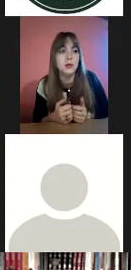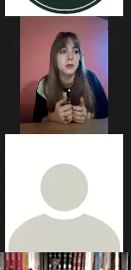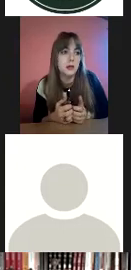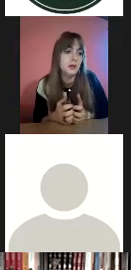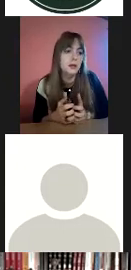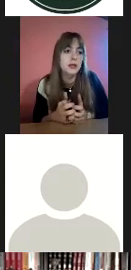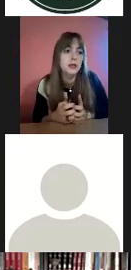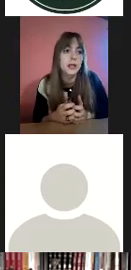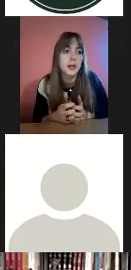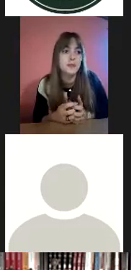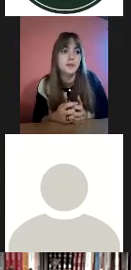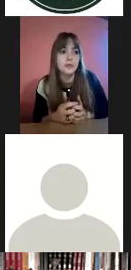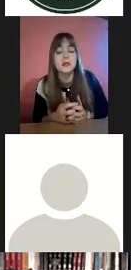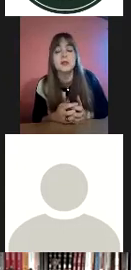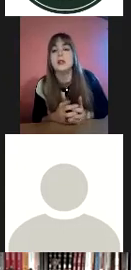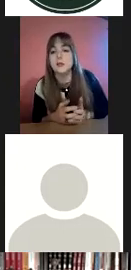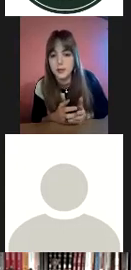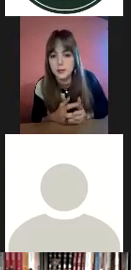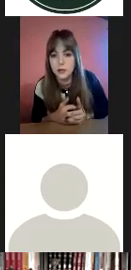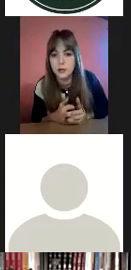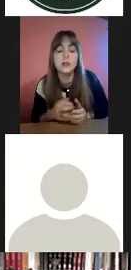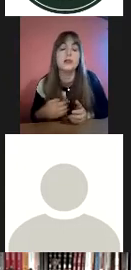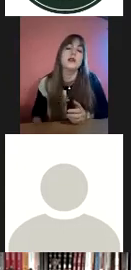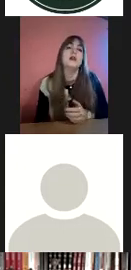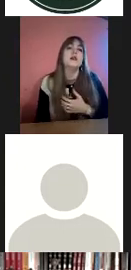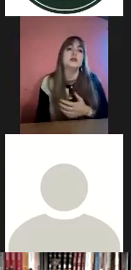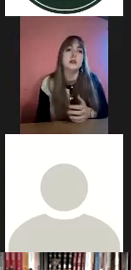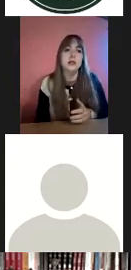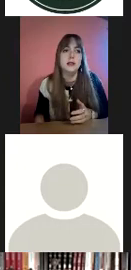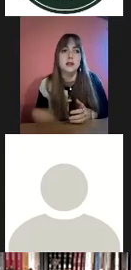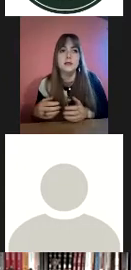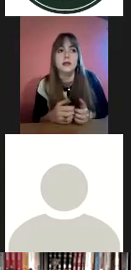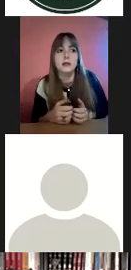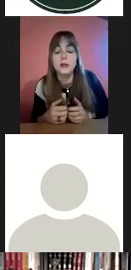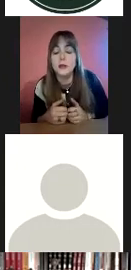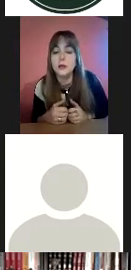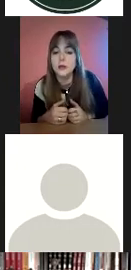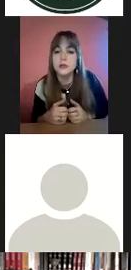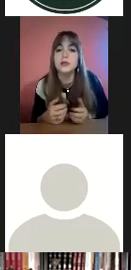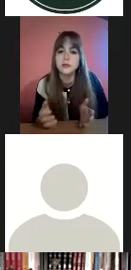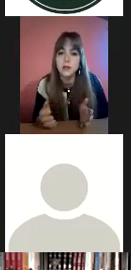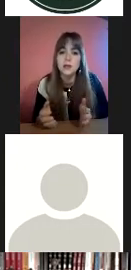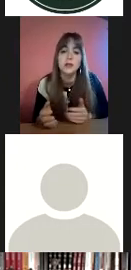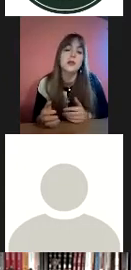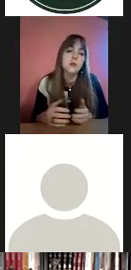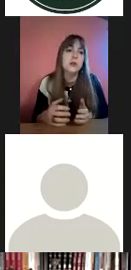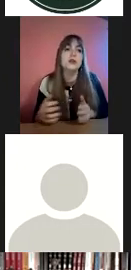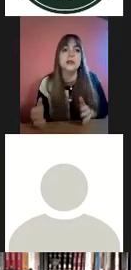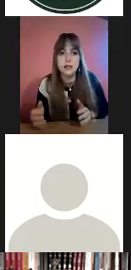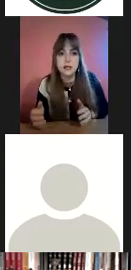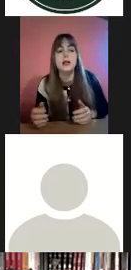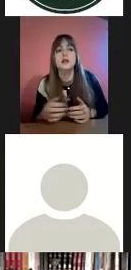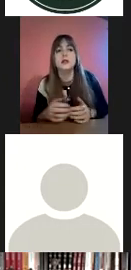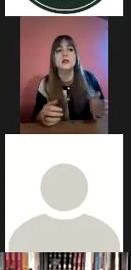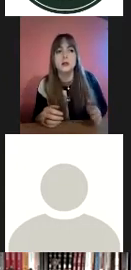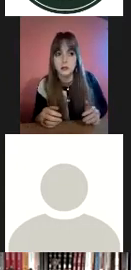tipo de problemas, ¿no? Sí, obviamente es correcto tener los animales que convivan con nosotros, con vacunas, que